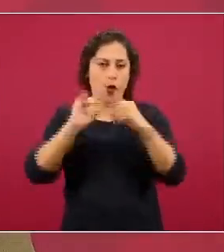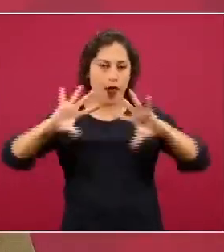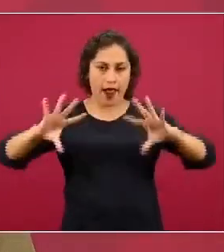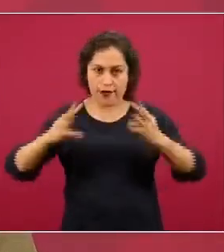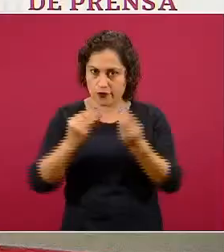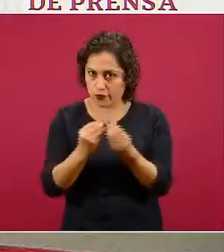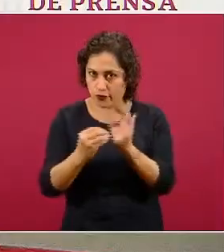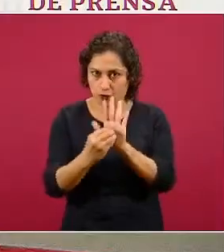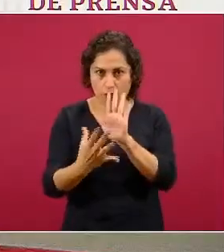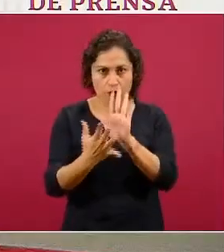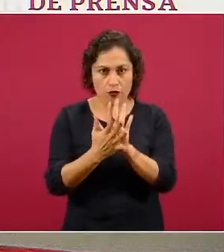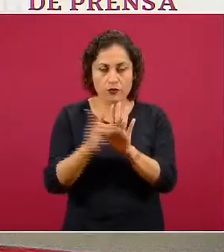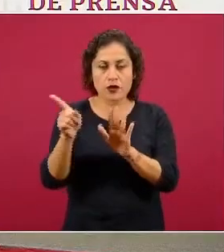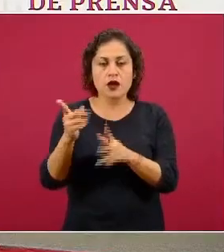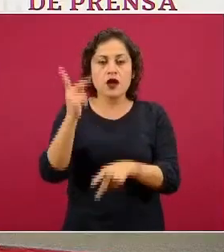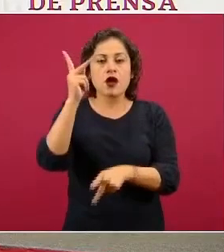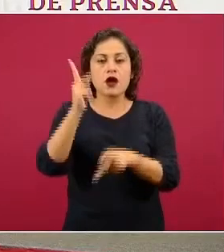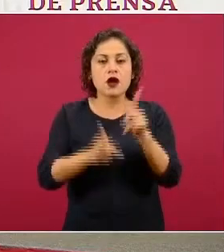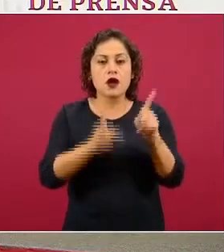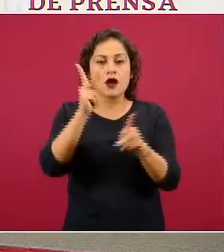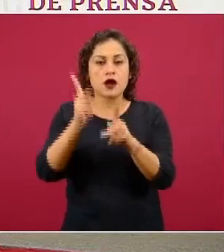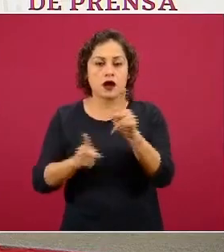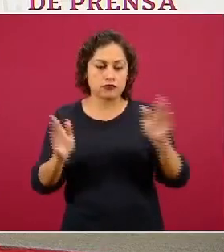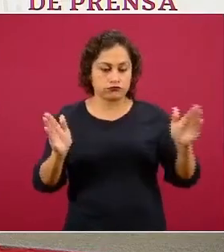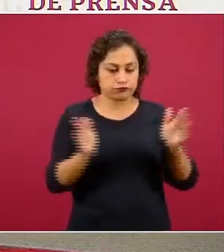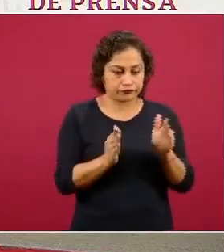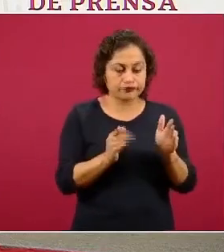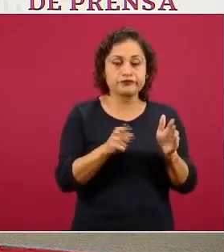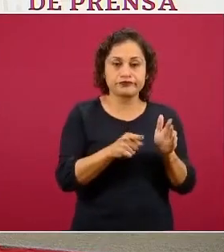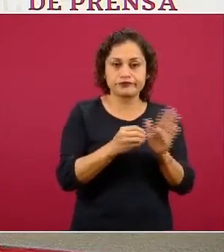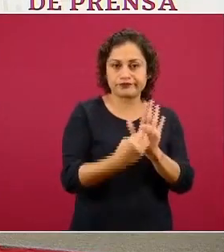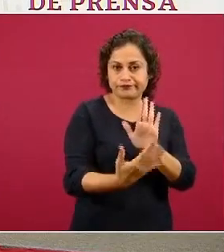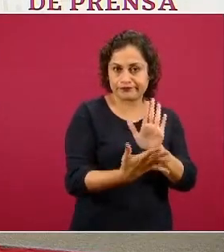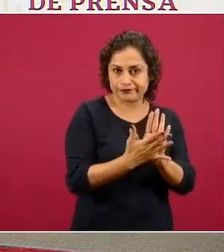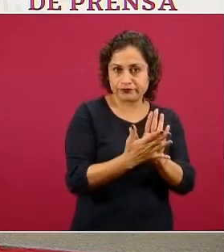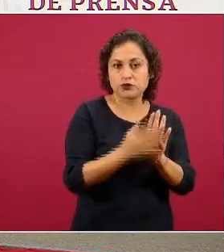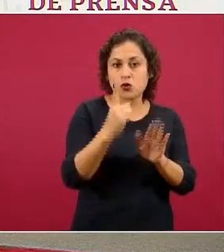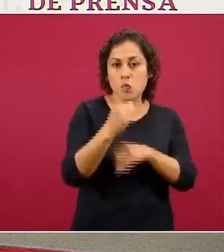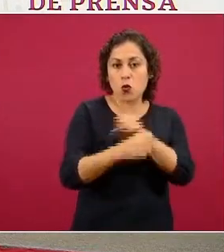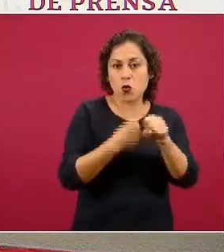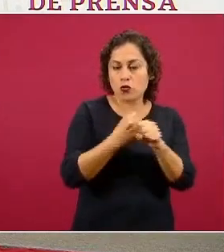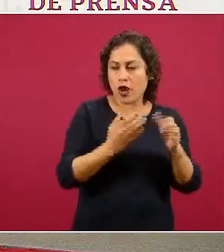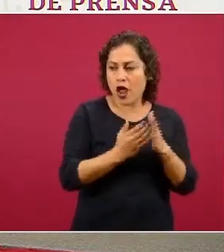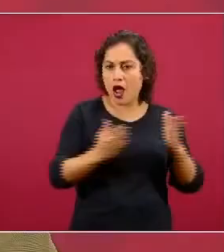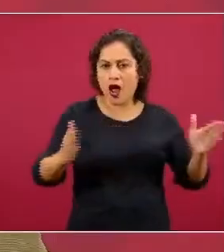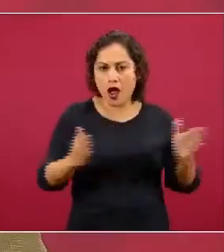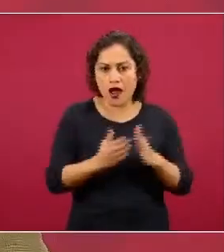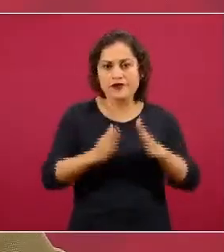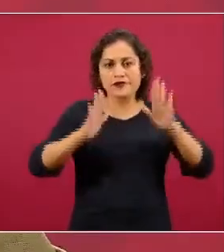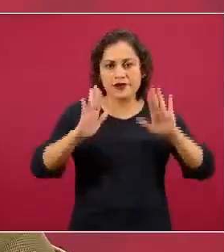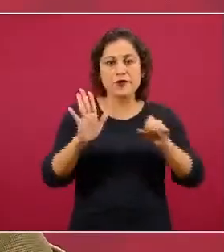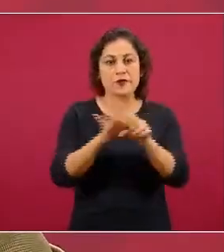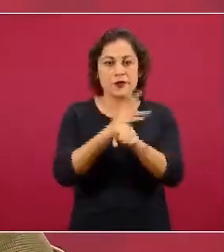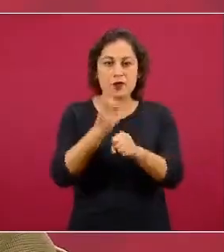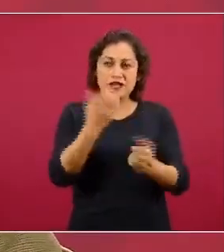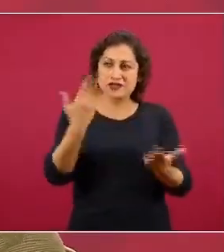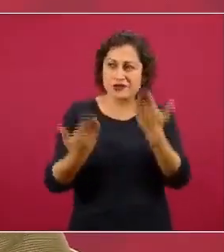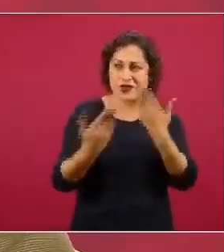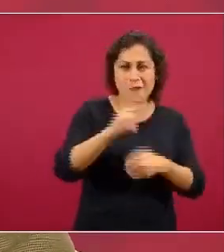que terminó el exceso durante un periodo, gente que reporta todo el año, entonces por eso van a haber una gran